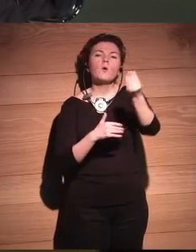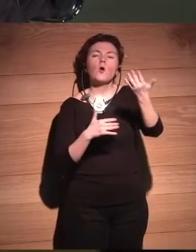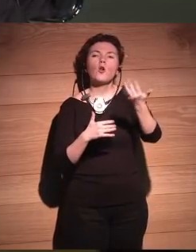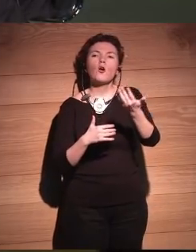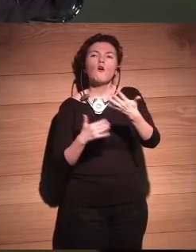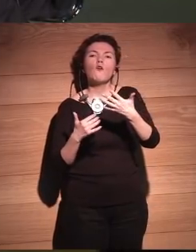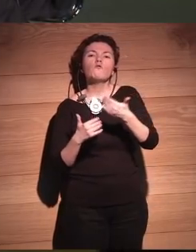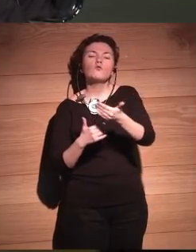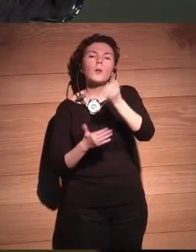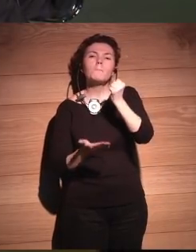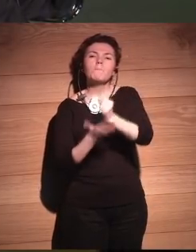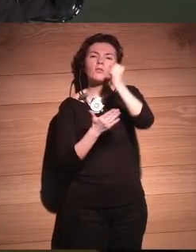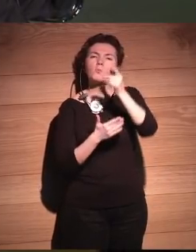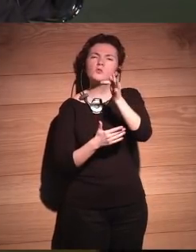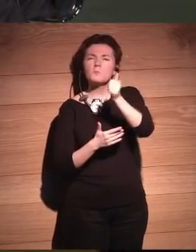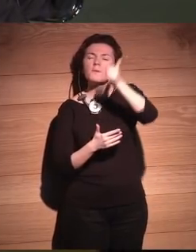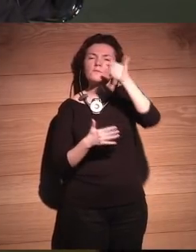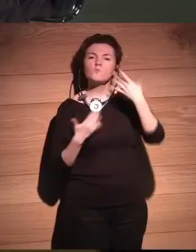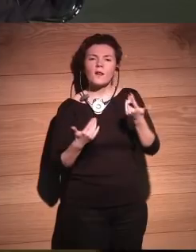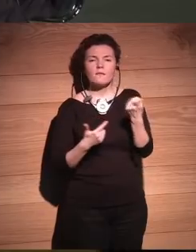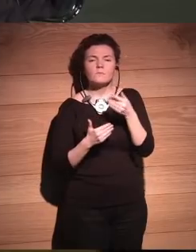qué es lo que va a tener un impacto más positivo.